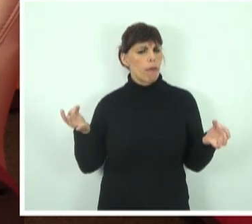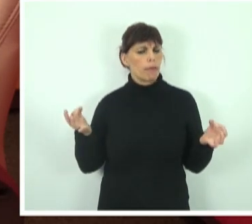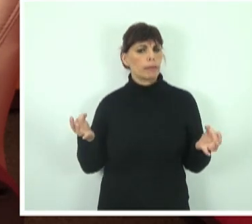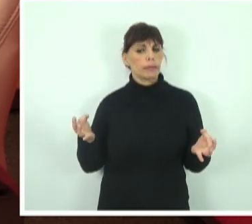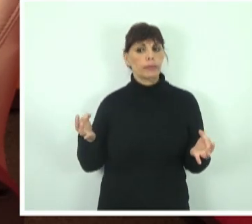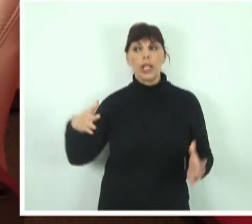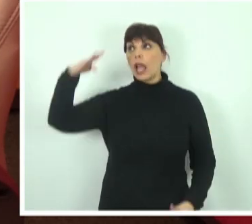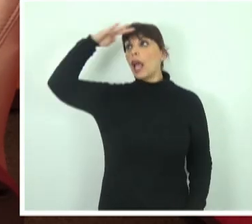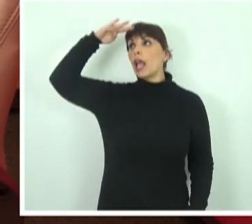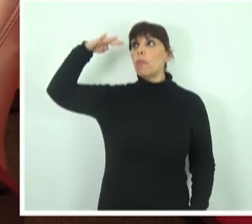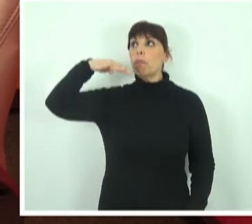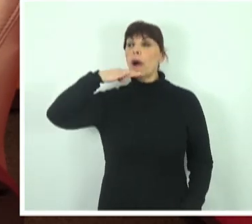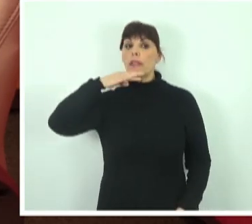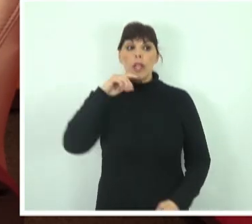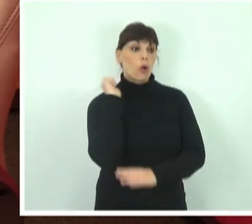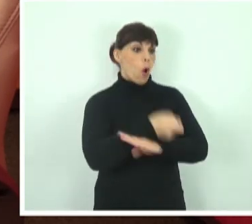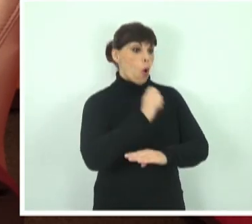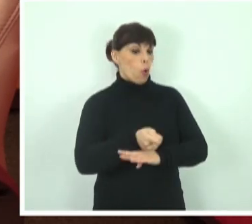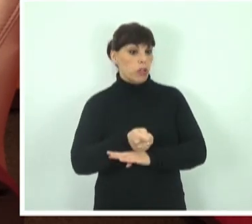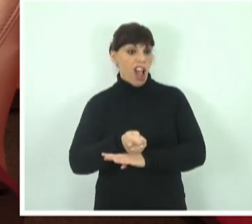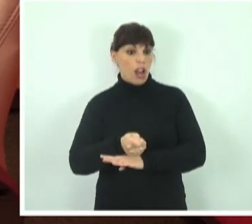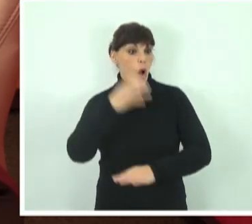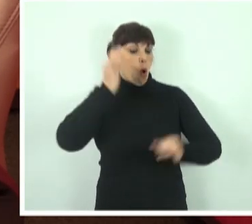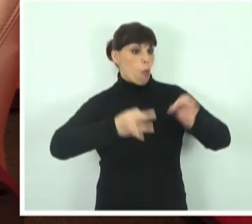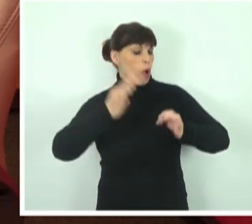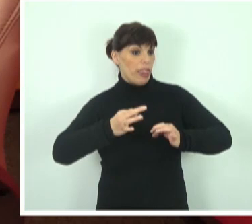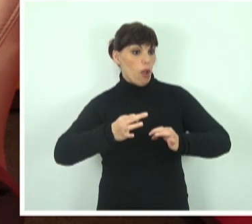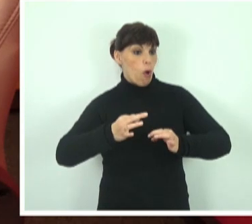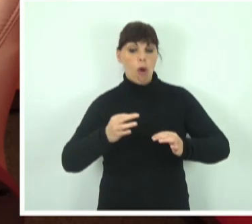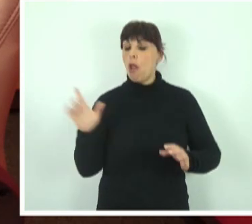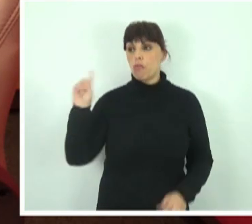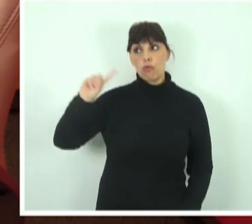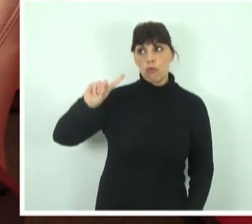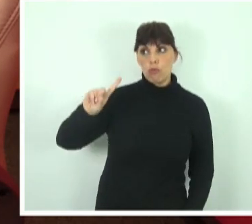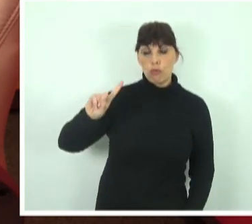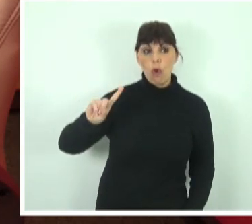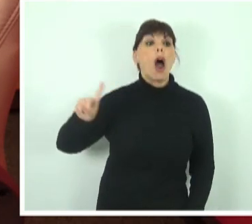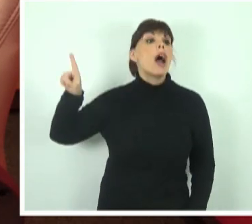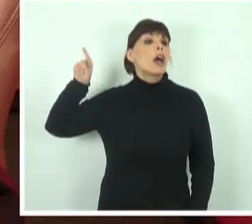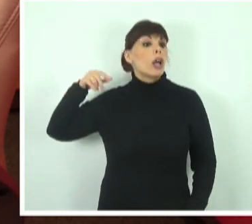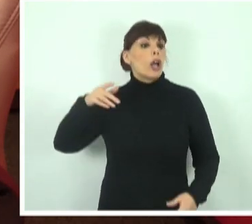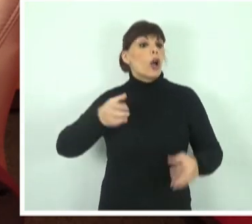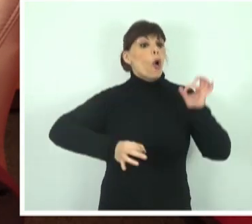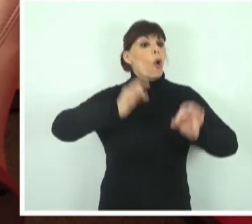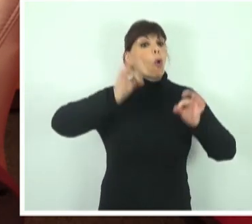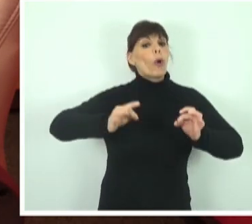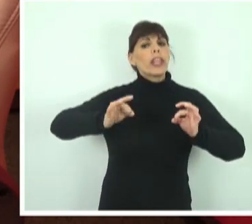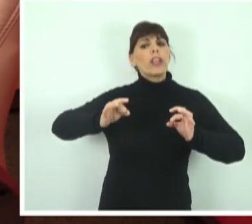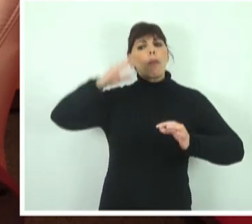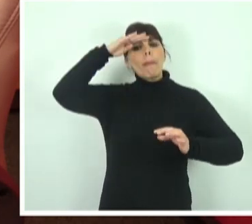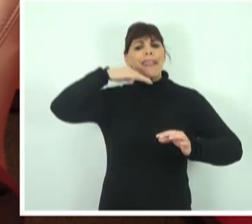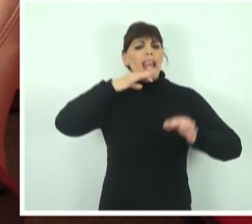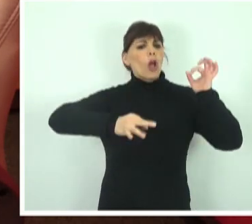Él no va a juzgar a nadie. El Padre dio todo el juicio al Hijo. como dice Juan capítulo